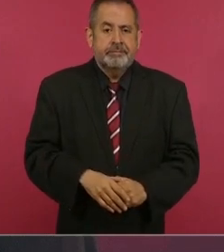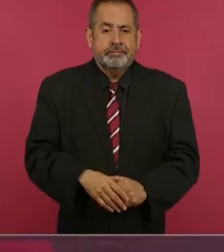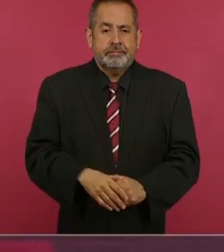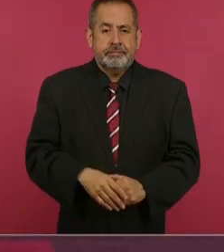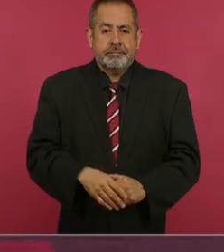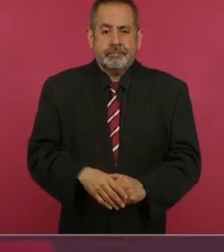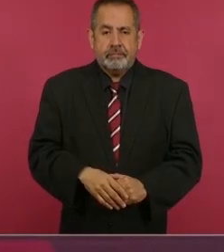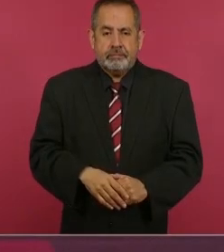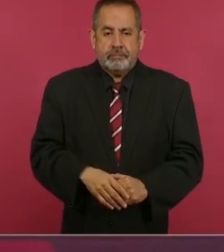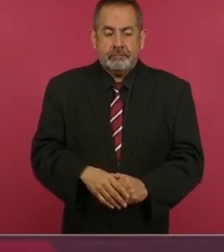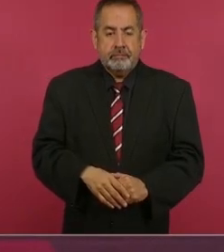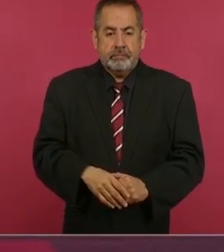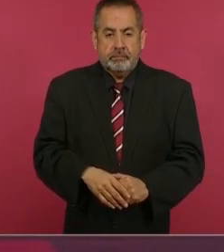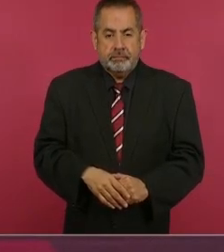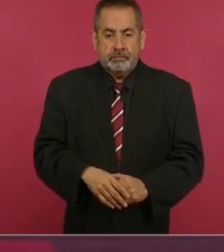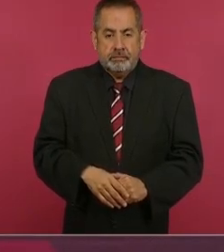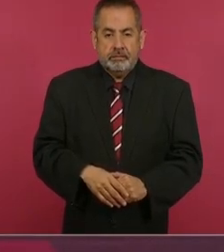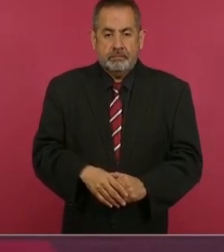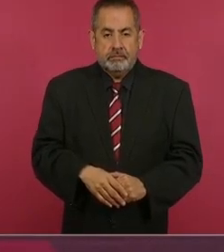Y